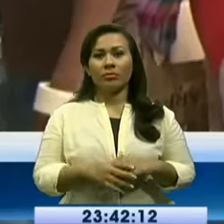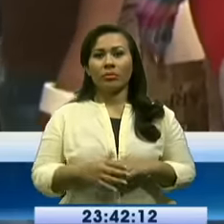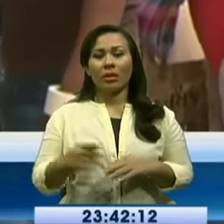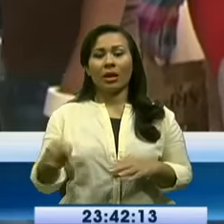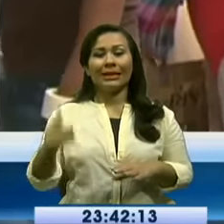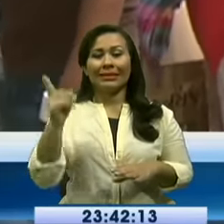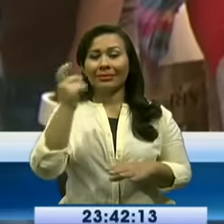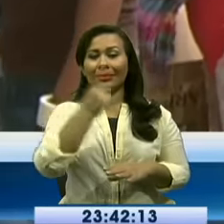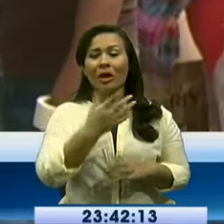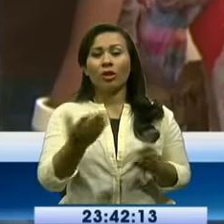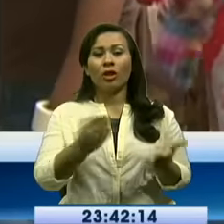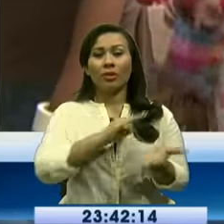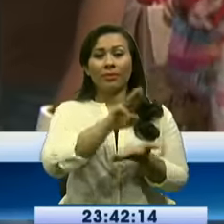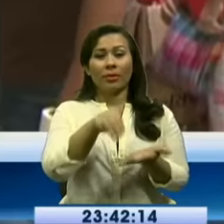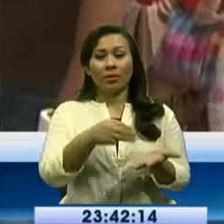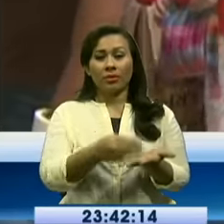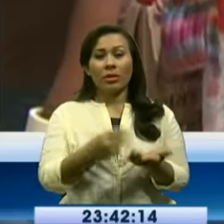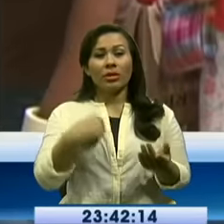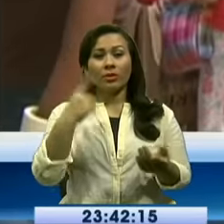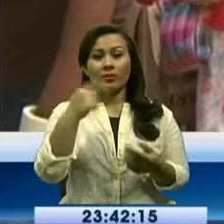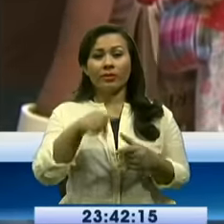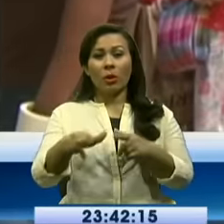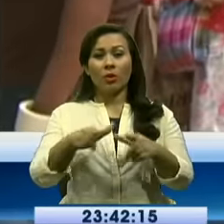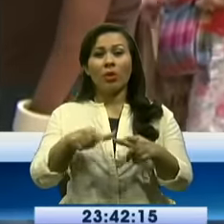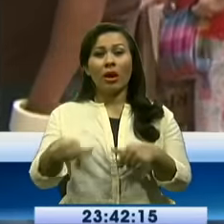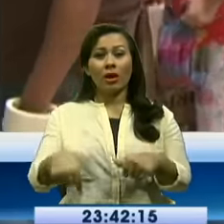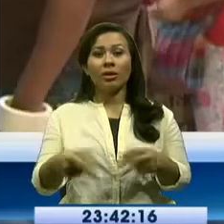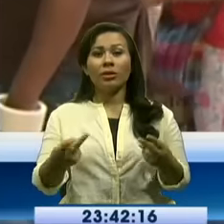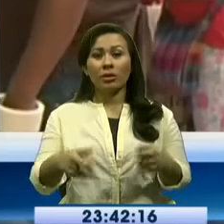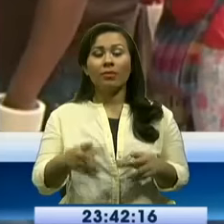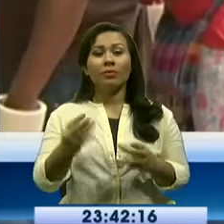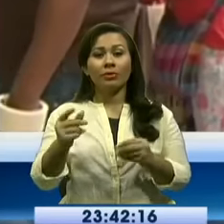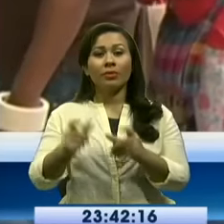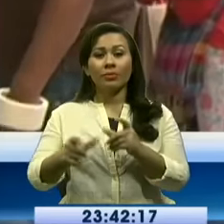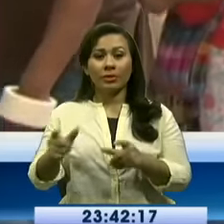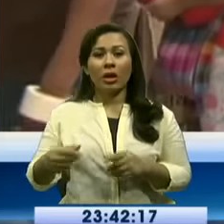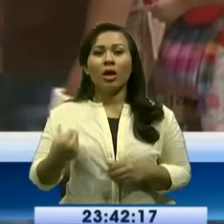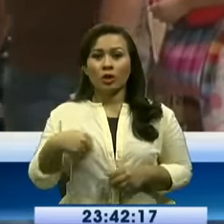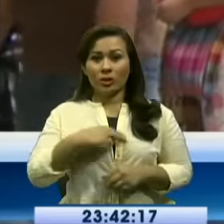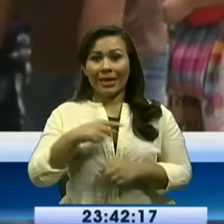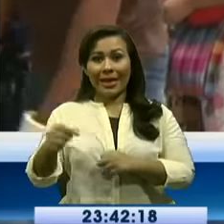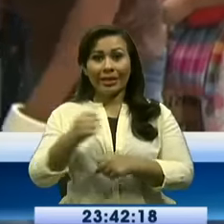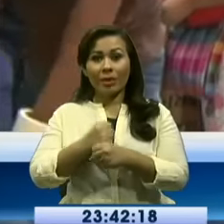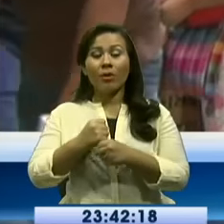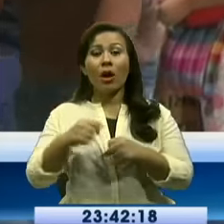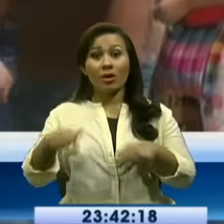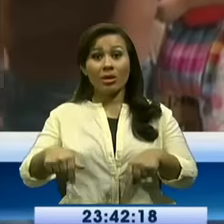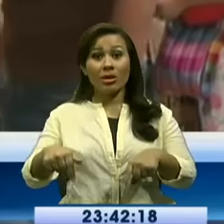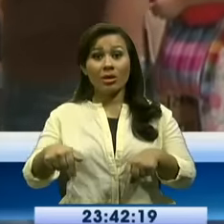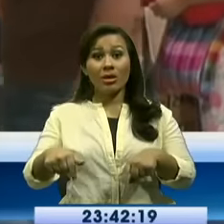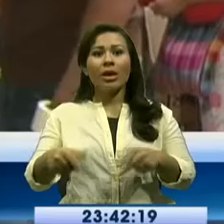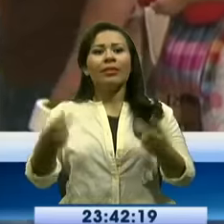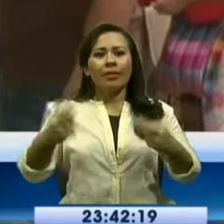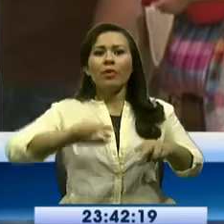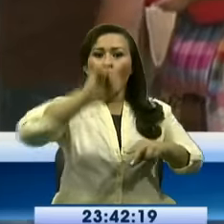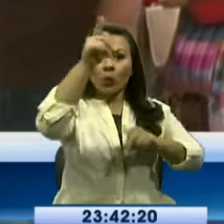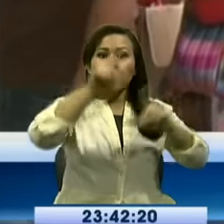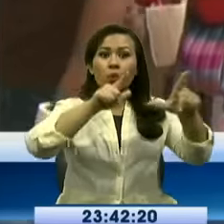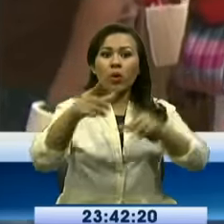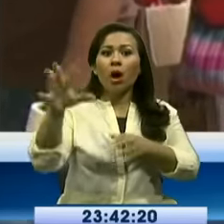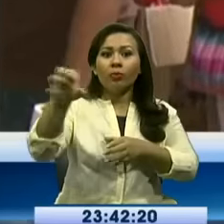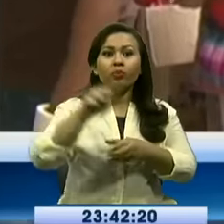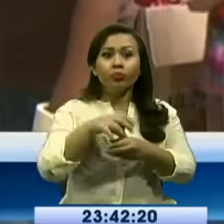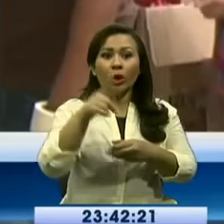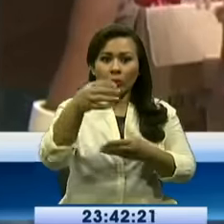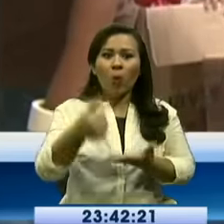en el territorio damnificado. Pero mientras tanto, en las ciudades que no fuimos tan afectadas, se están realizando estas labores. Y no solo aquí, sino en muchos más lugares donde se están aceptando